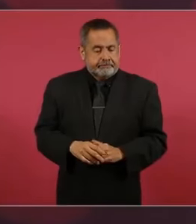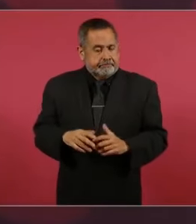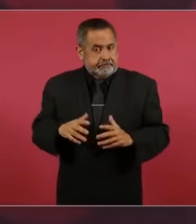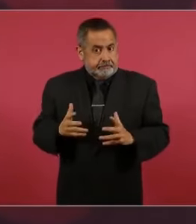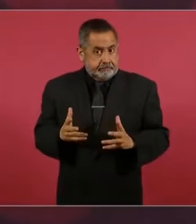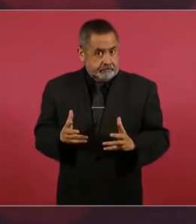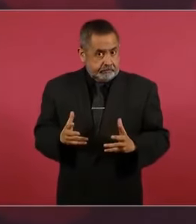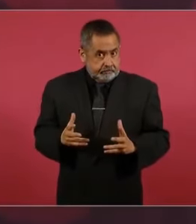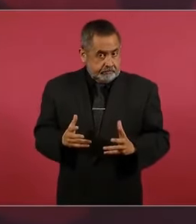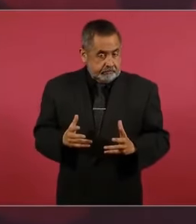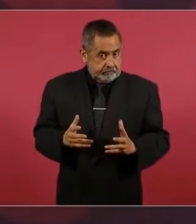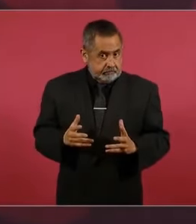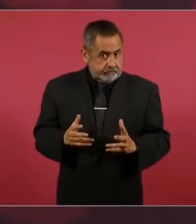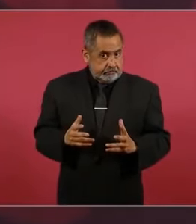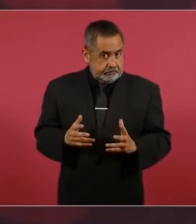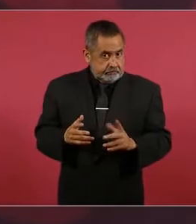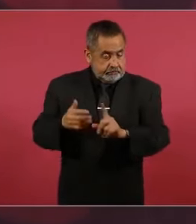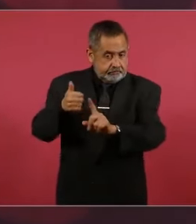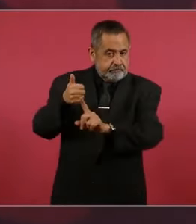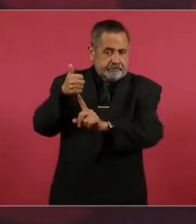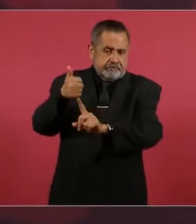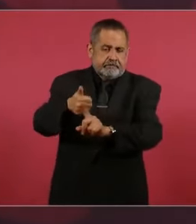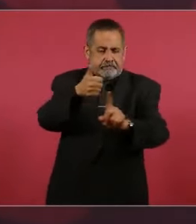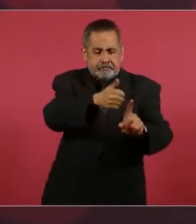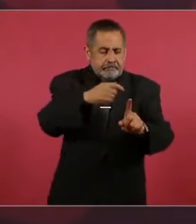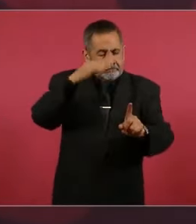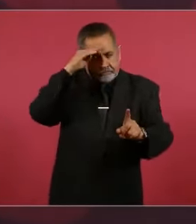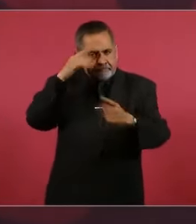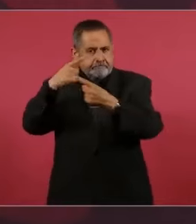Entonces, son posturas distintas.